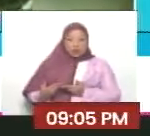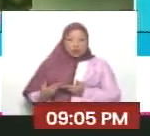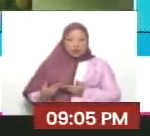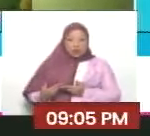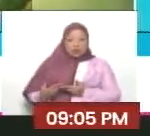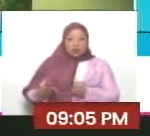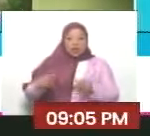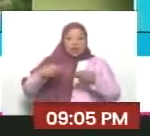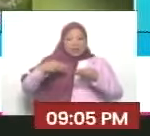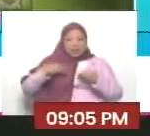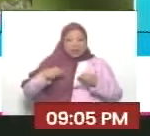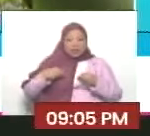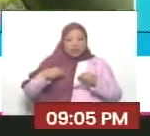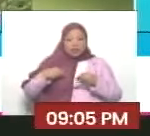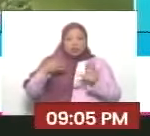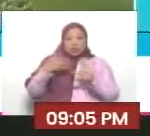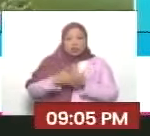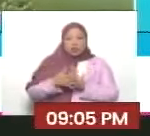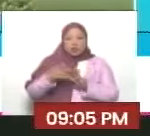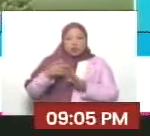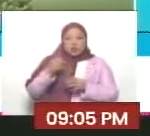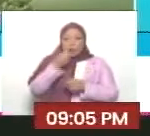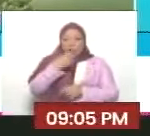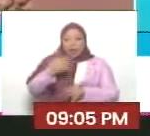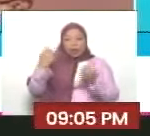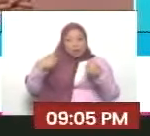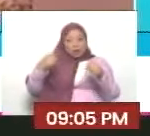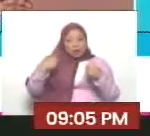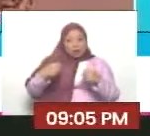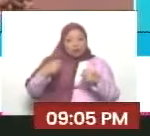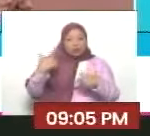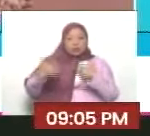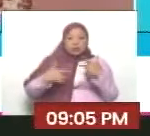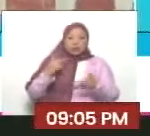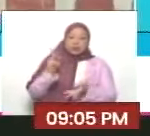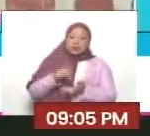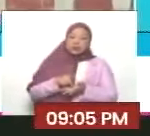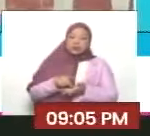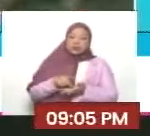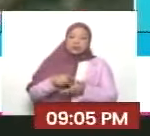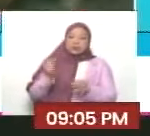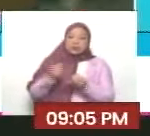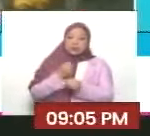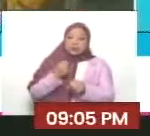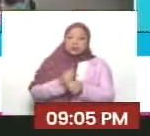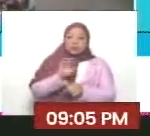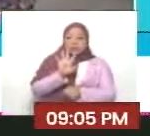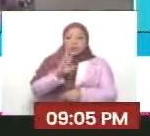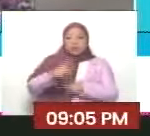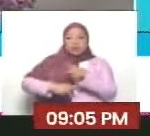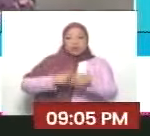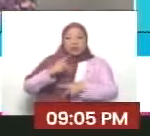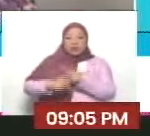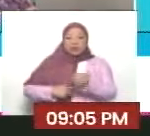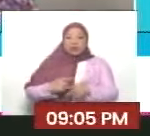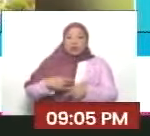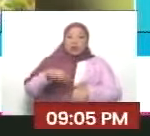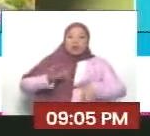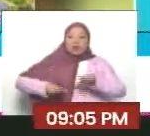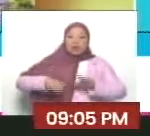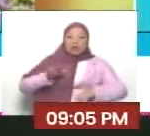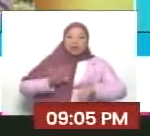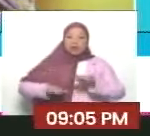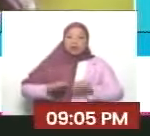el reconocimiento de las buenas prácticas agrícolas que venimos realizando cinco productores de